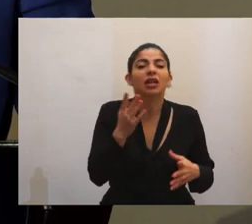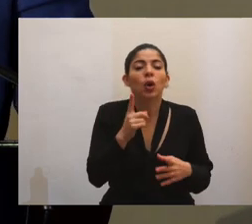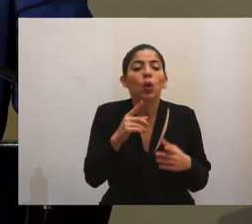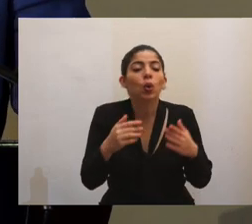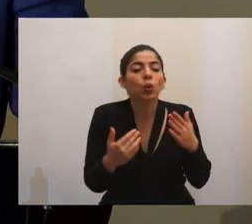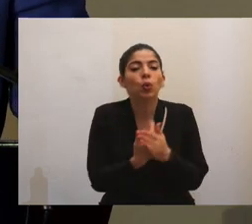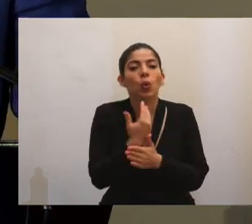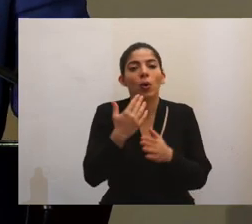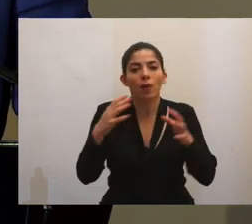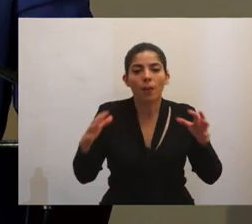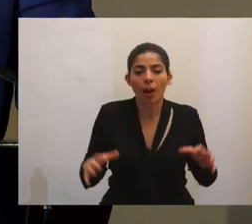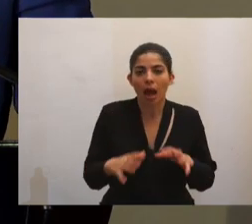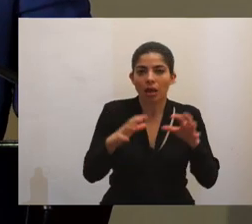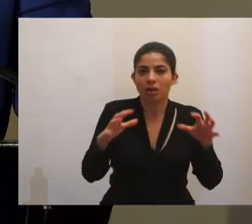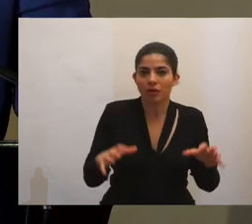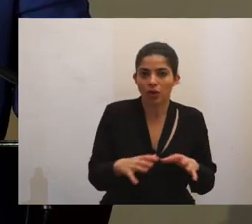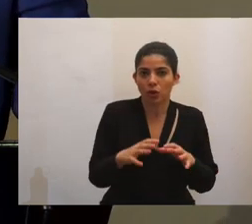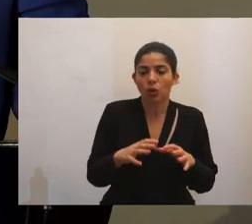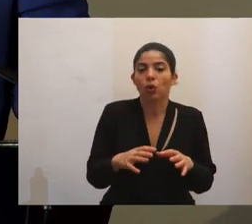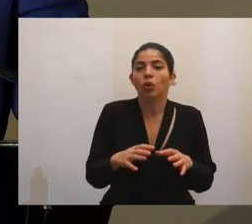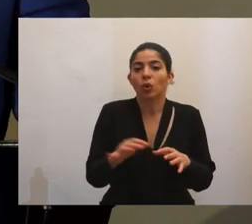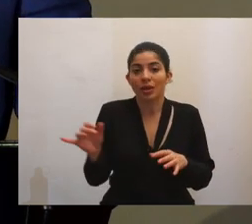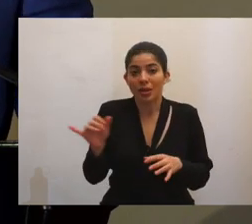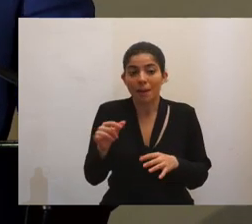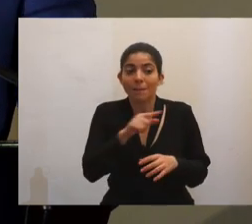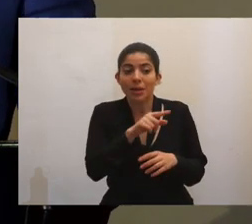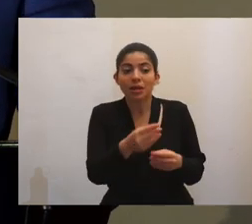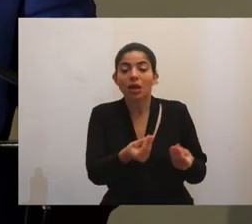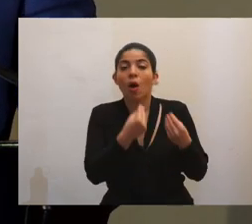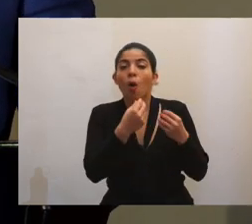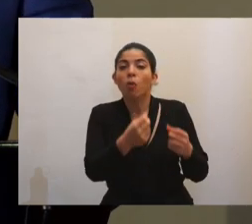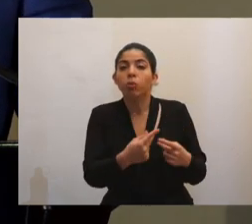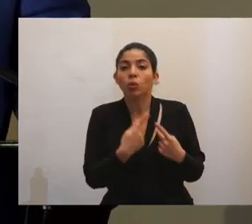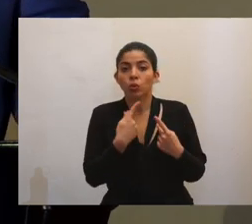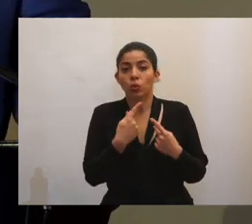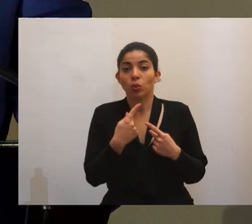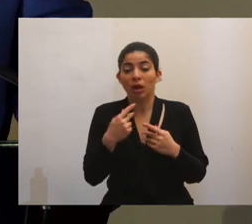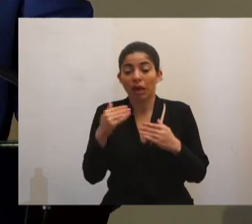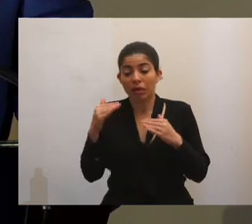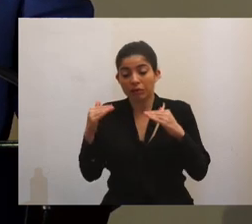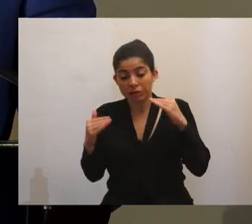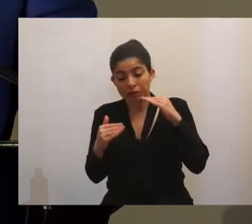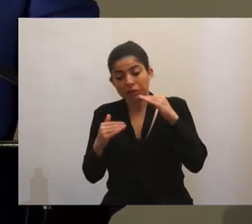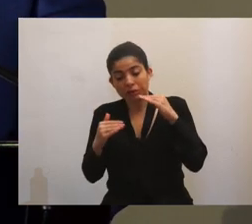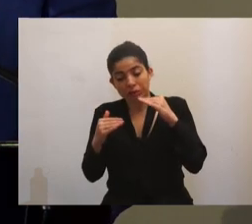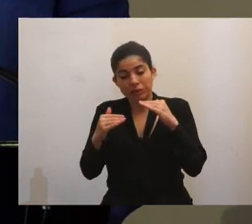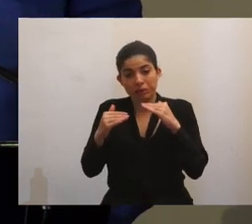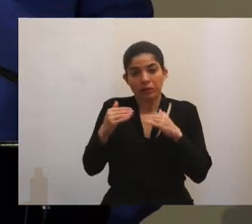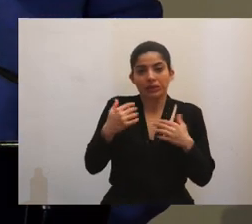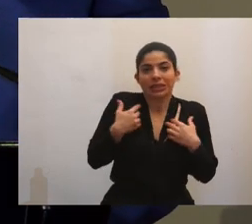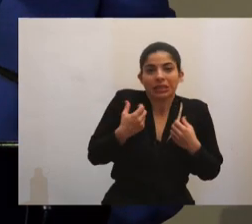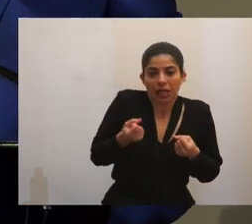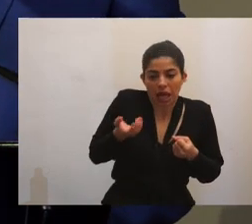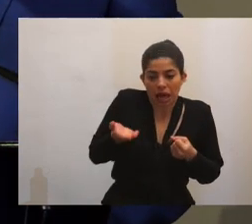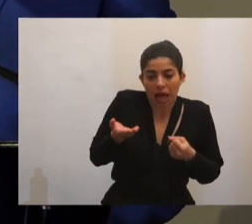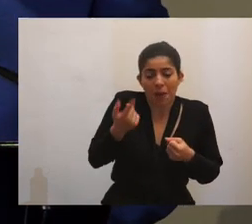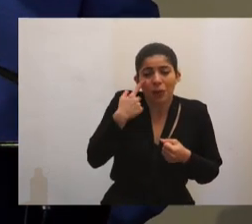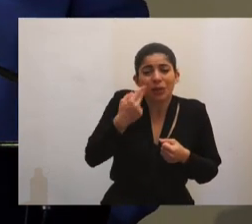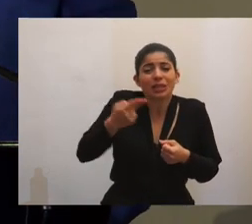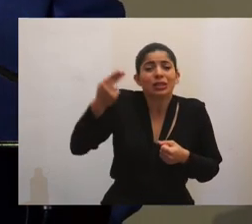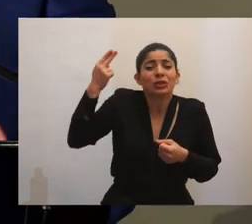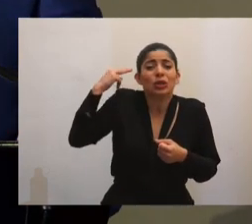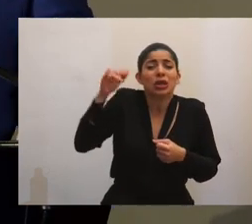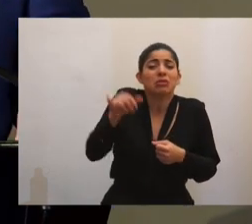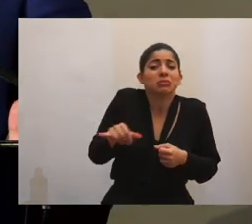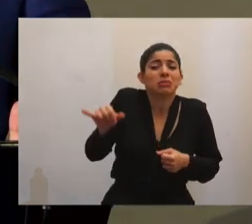nueva reactivación, de una también que nos permita sanar las brechas de desigualdad que históricamente se han abierto